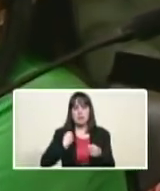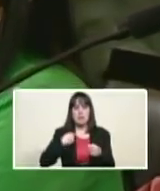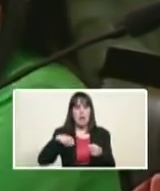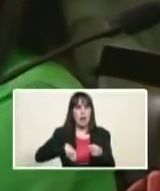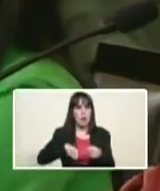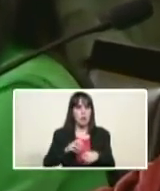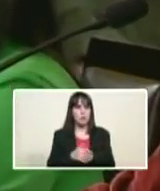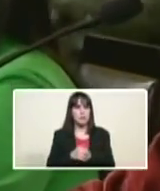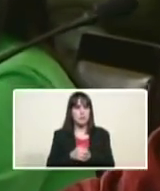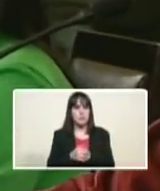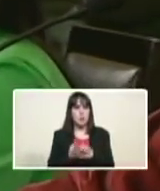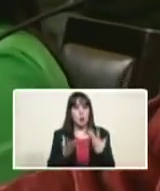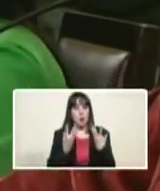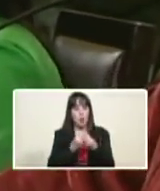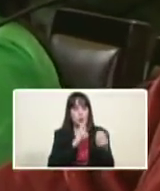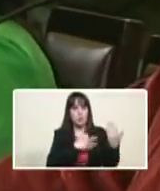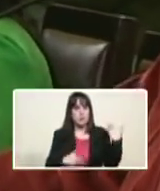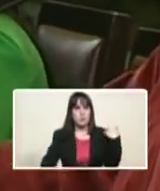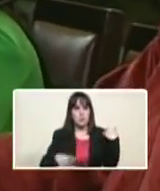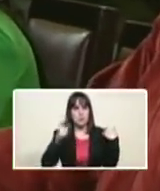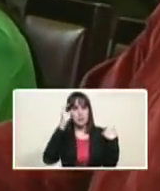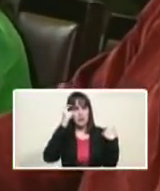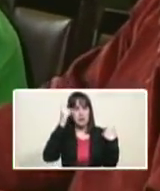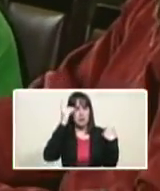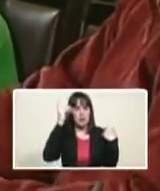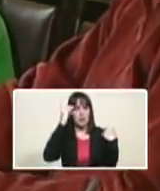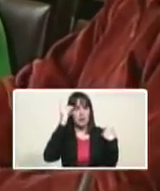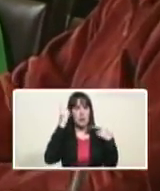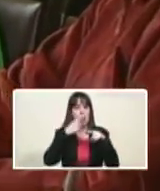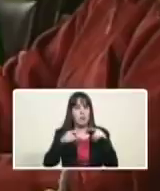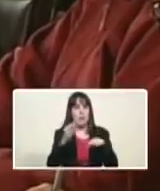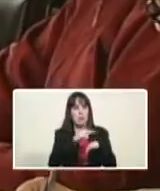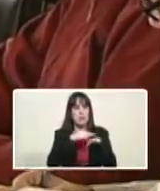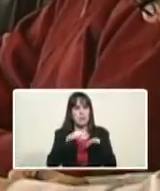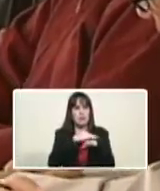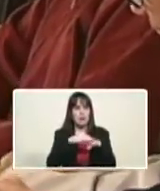Popular, maestro, líder sindical del magisterio,